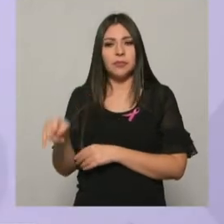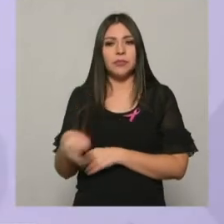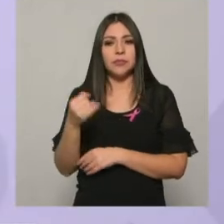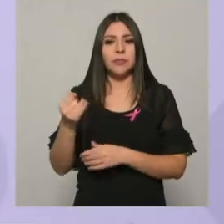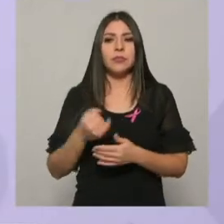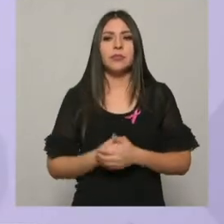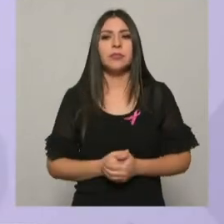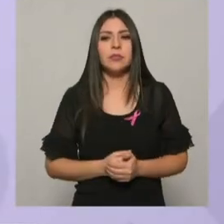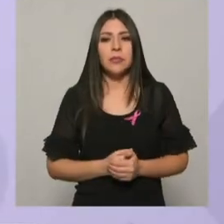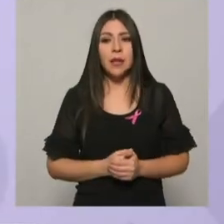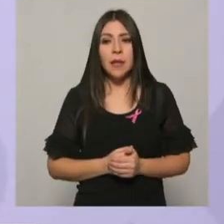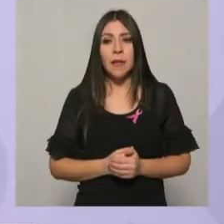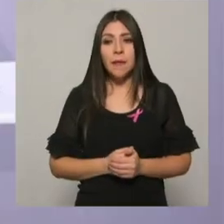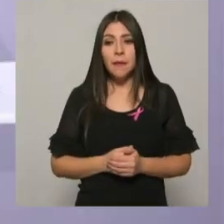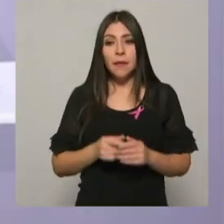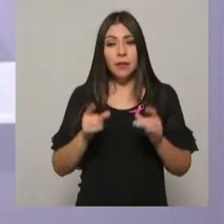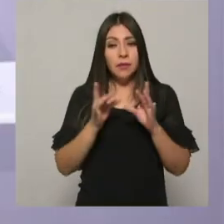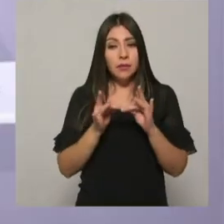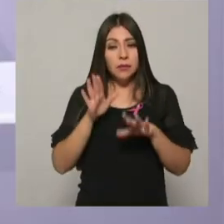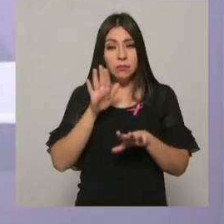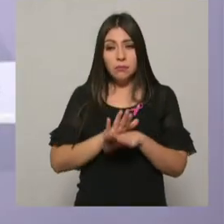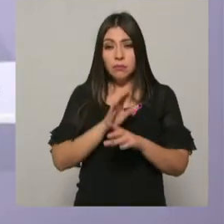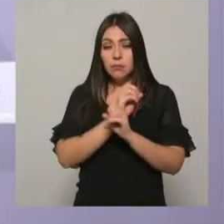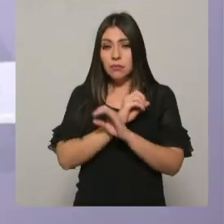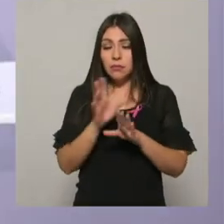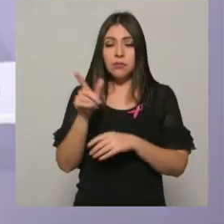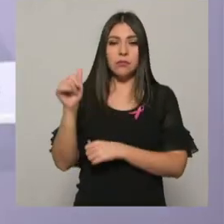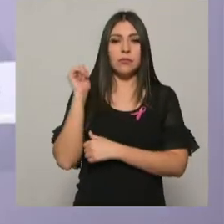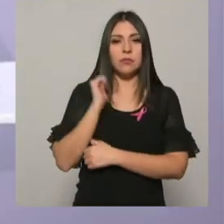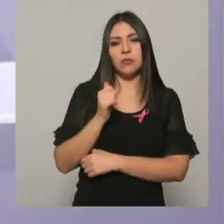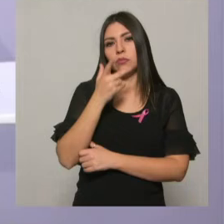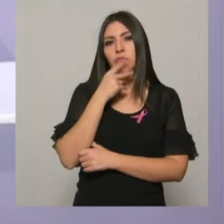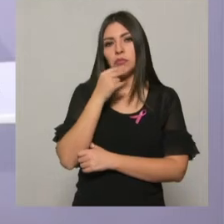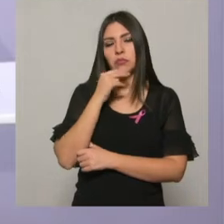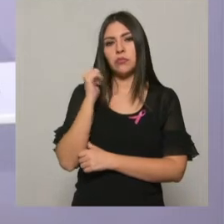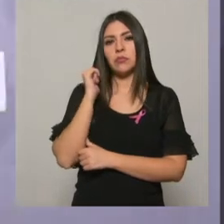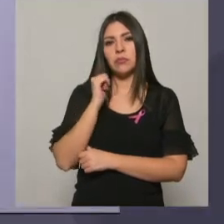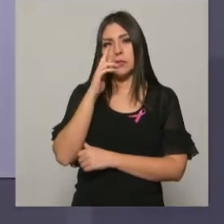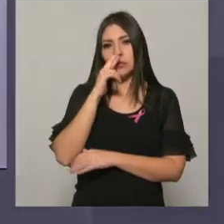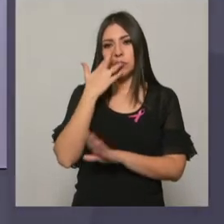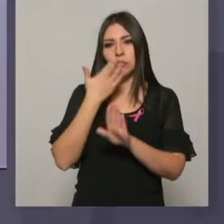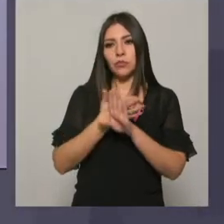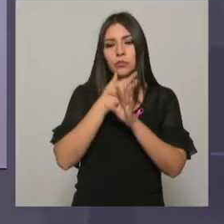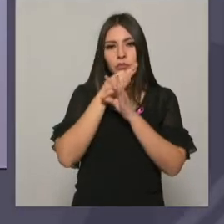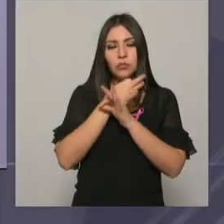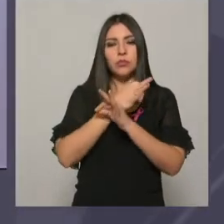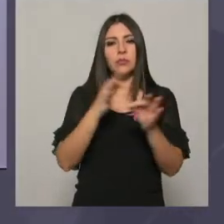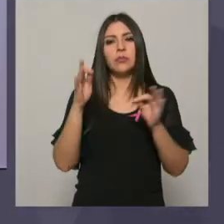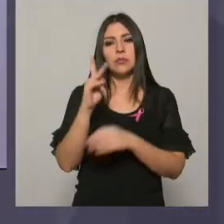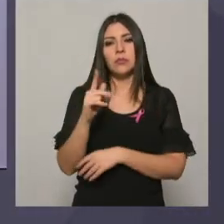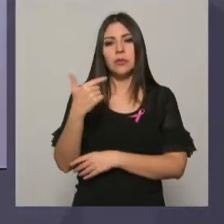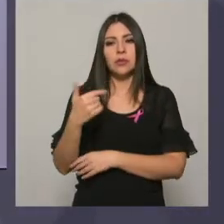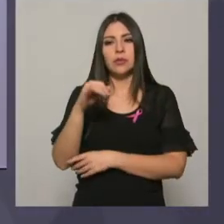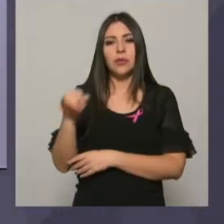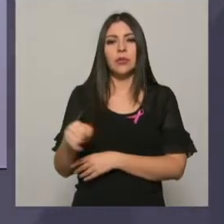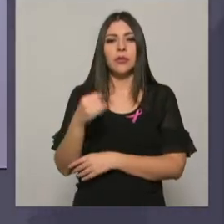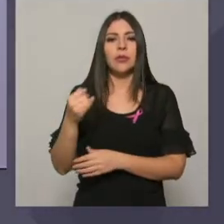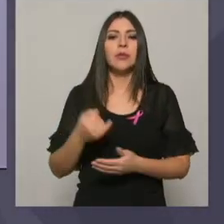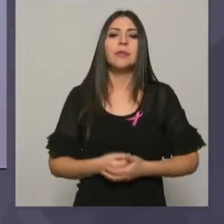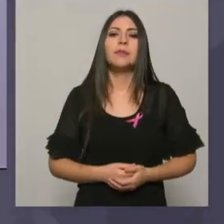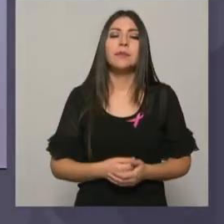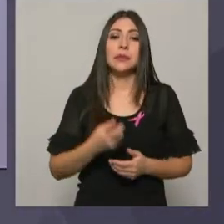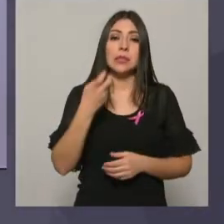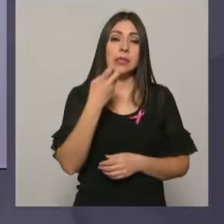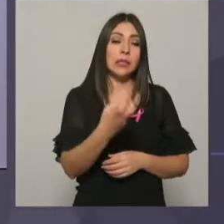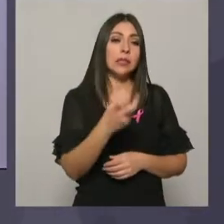Los detalles se los puede dar la Procuraduría, el propio vocero que va a dar conferencia de prensa hoy, va a dar todos los Son las palabras de la jefa de gobierno,